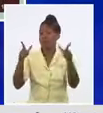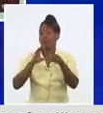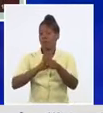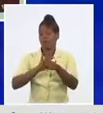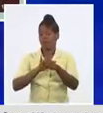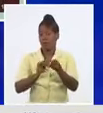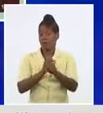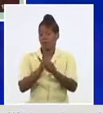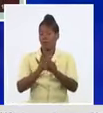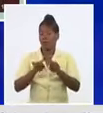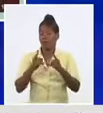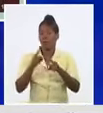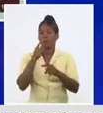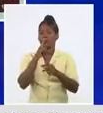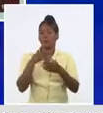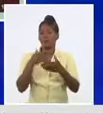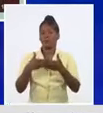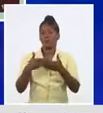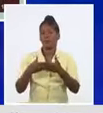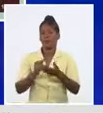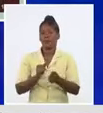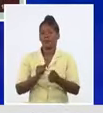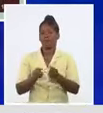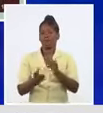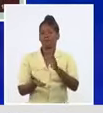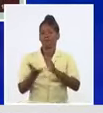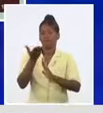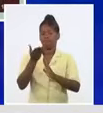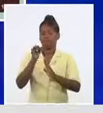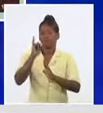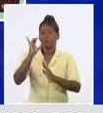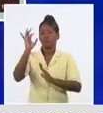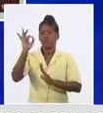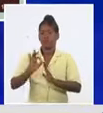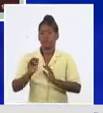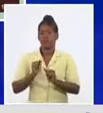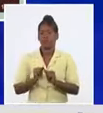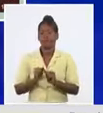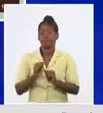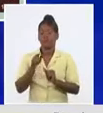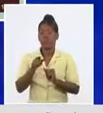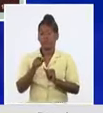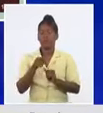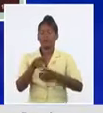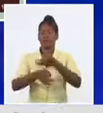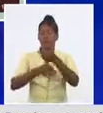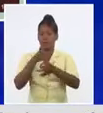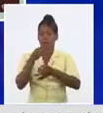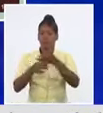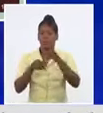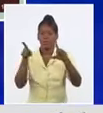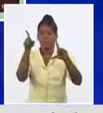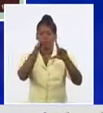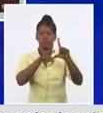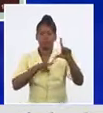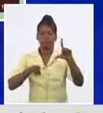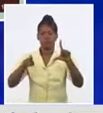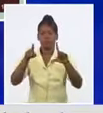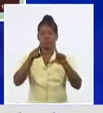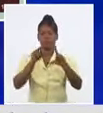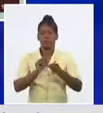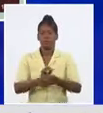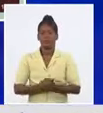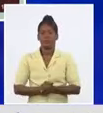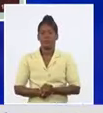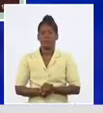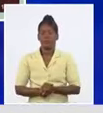muestras analizadas superior al 6%. Exceptuamos como ha sido, discúlpenme, ahí